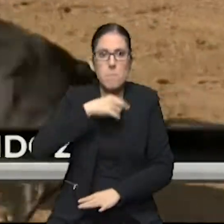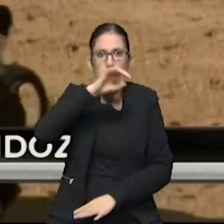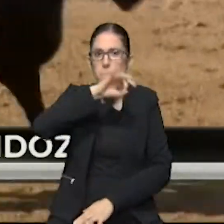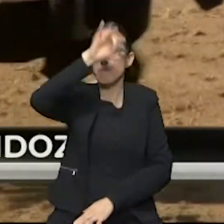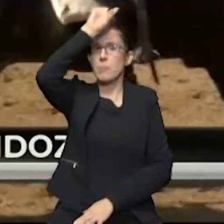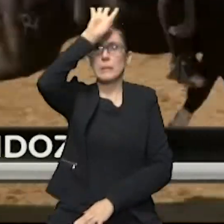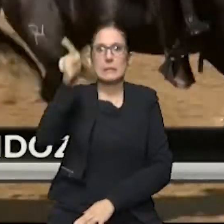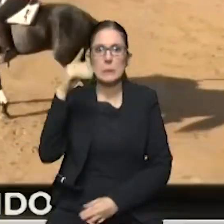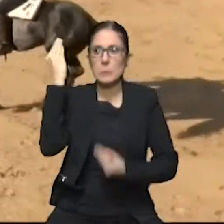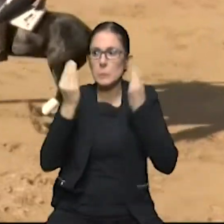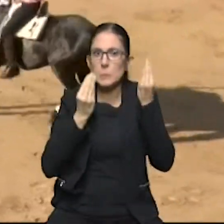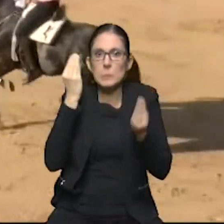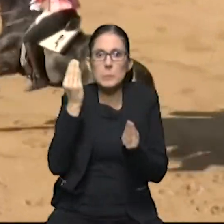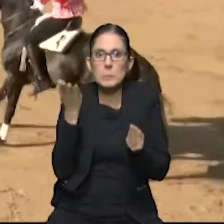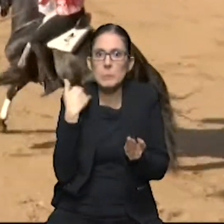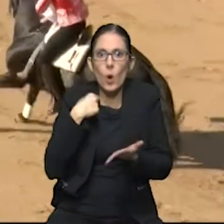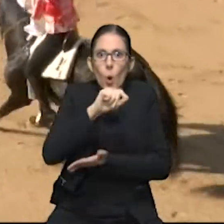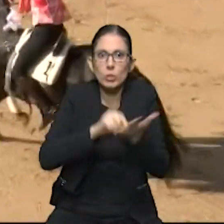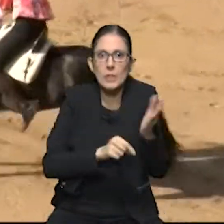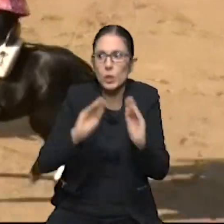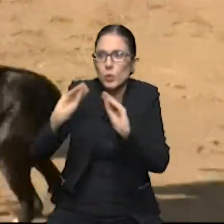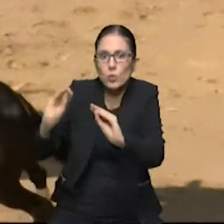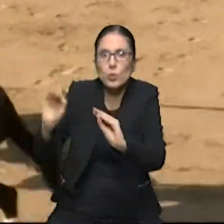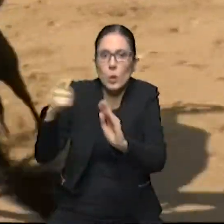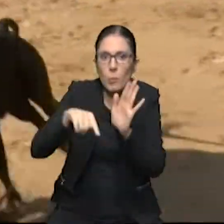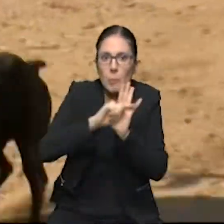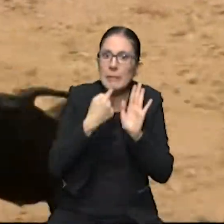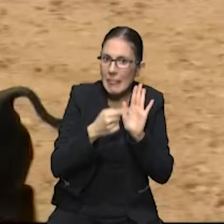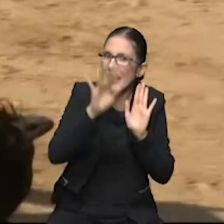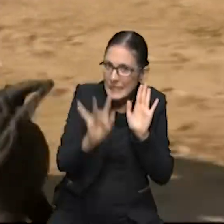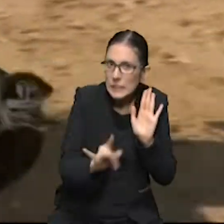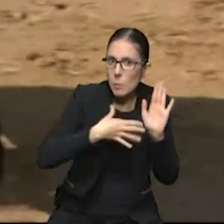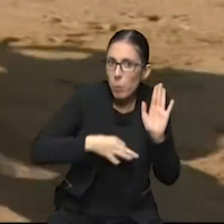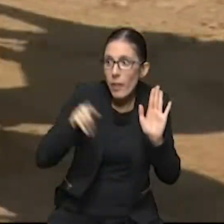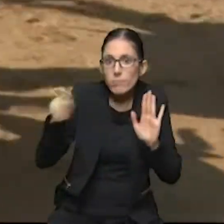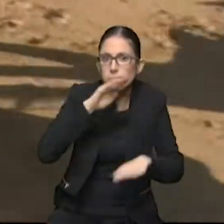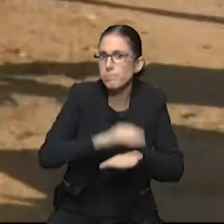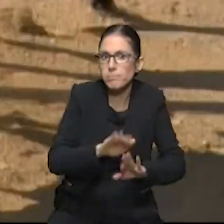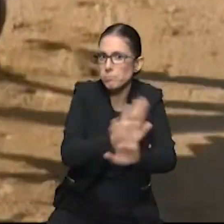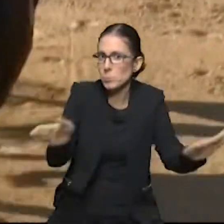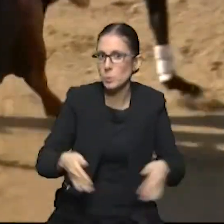y que ellos se limitaron a cumplir con el contrato en el que estaba permitida esa corrida de toros.